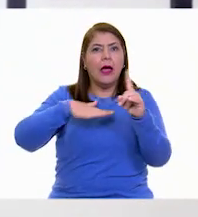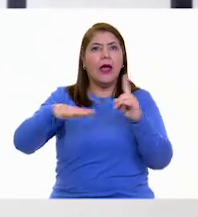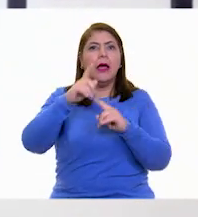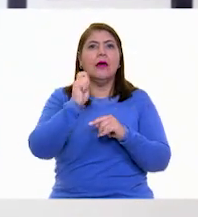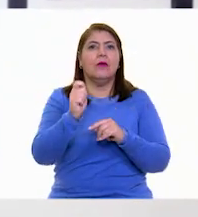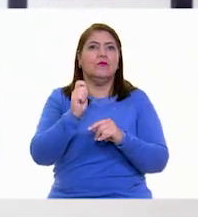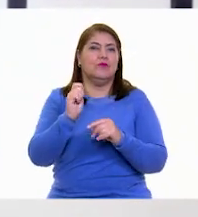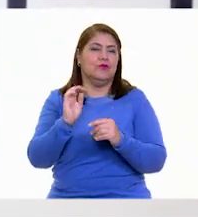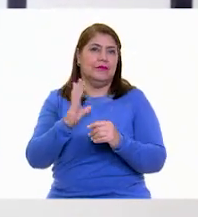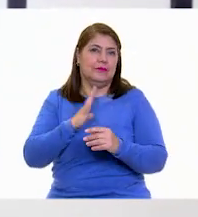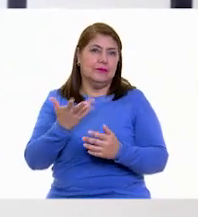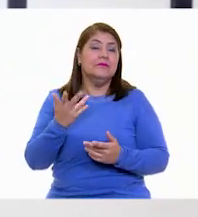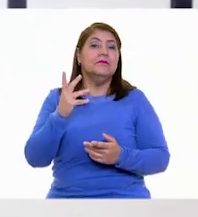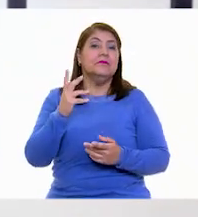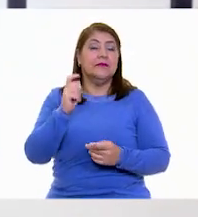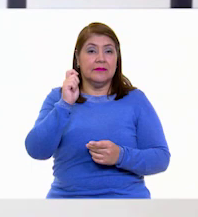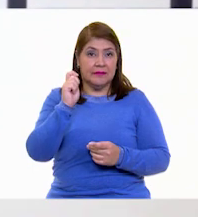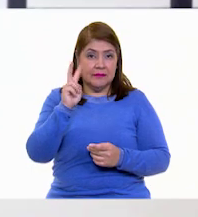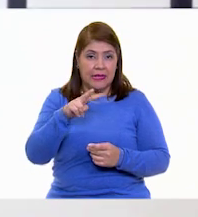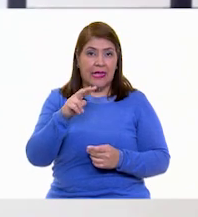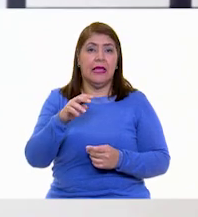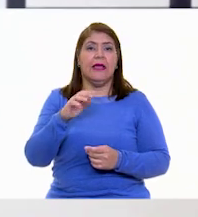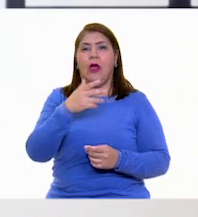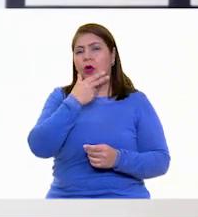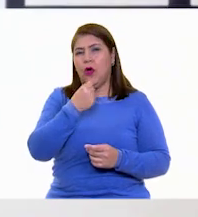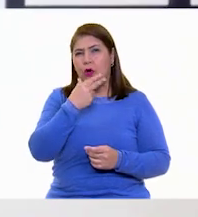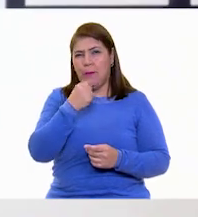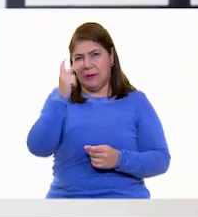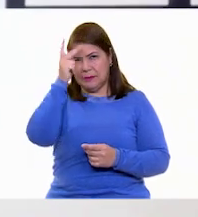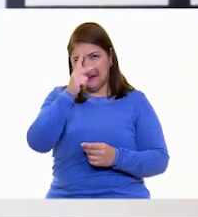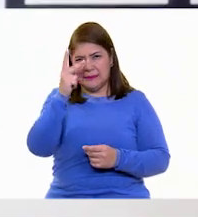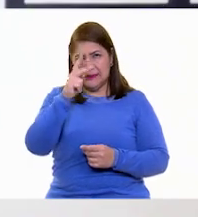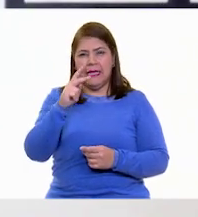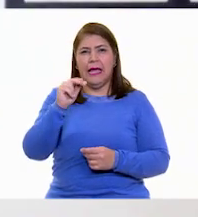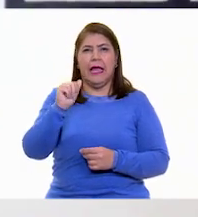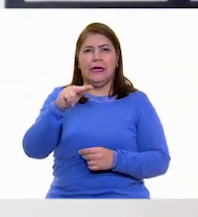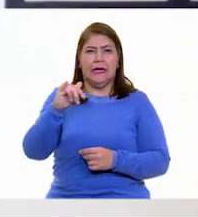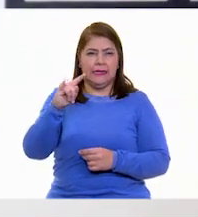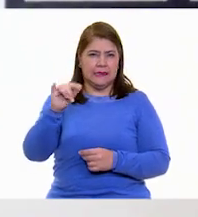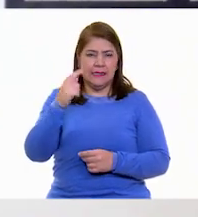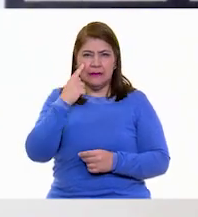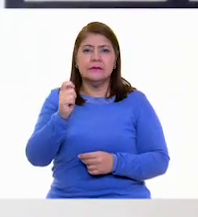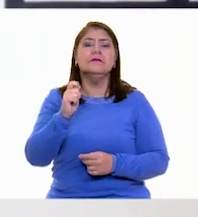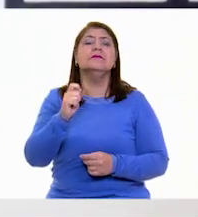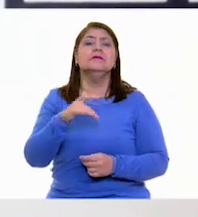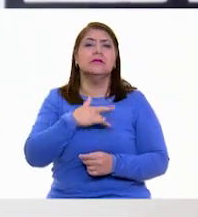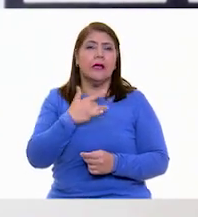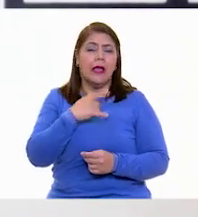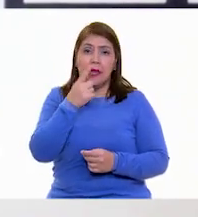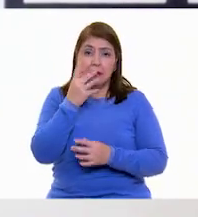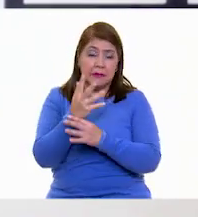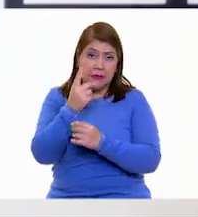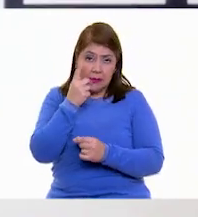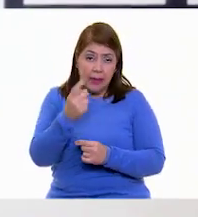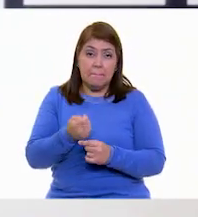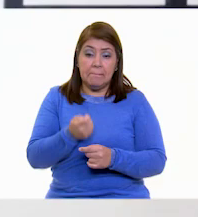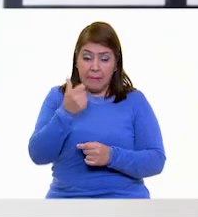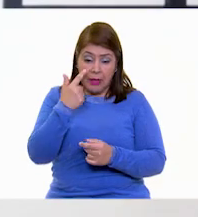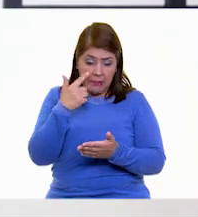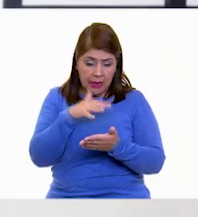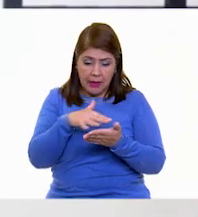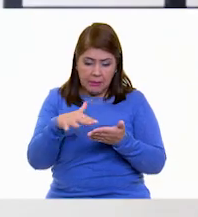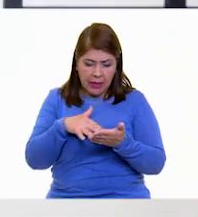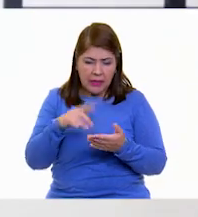rodea. Evelio Cabrejo, que es un psicoanalista, nos dice que lo primero que leemos es